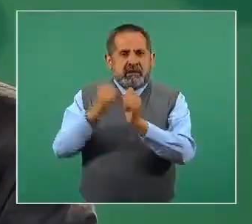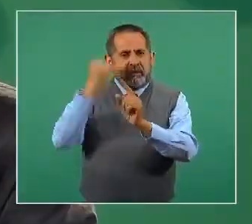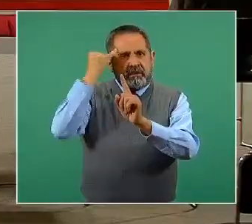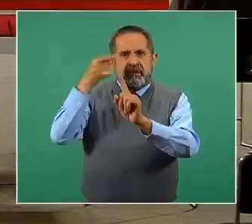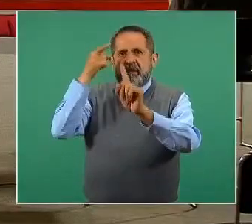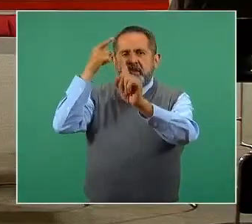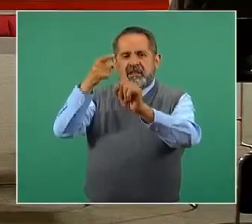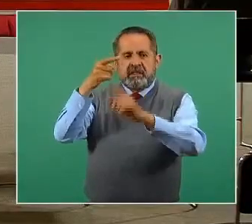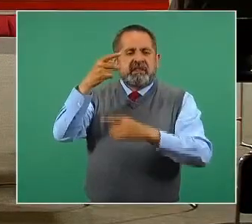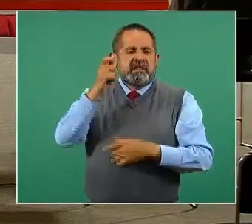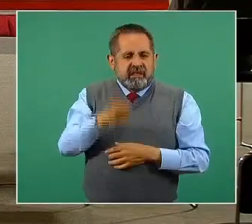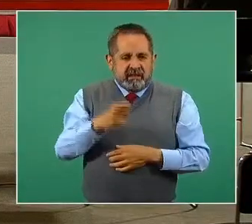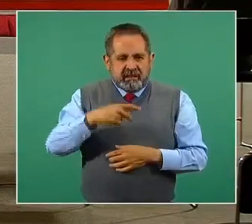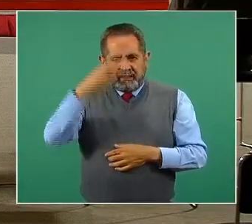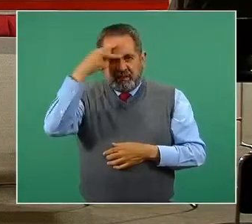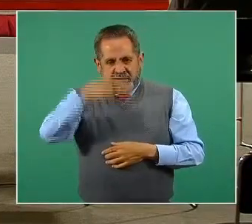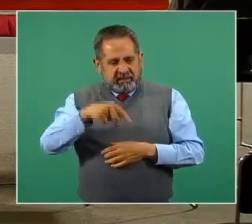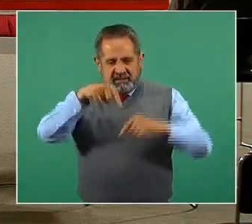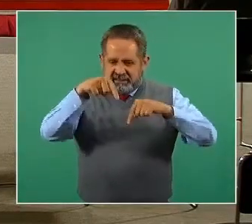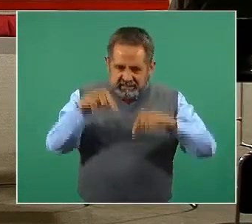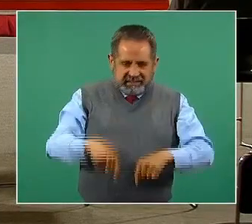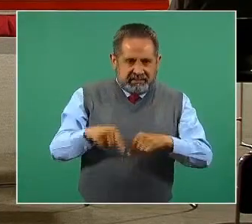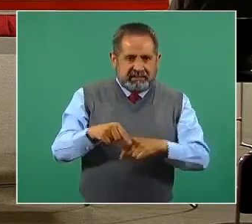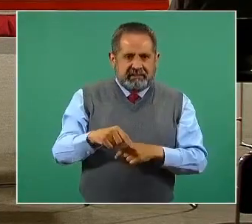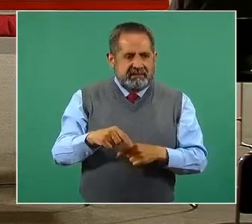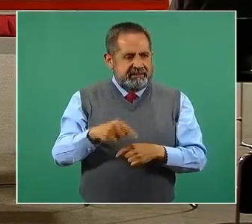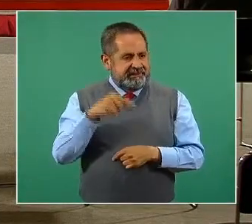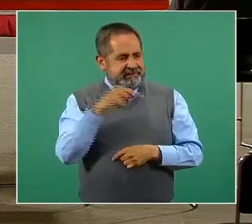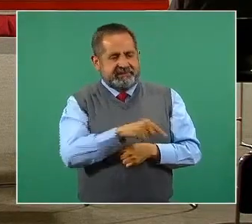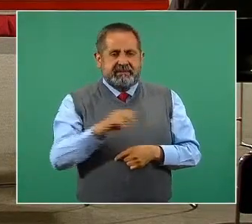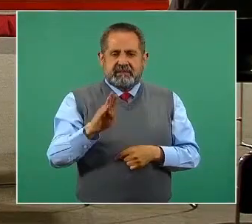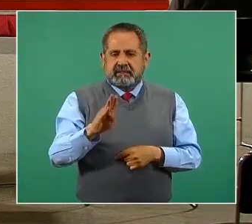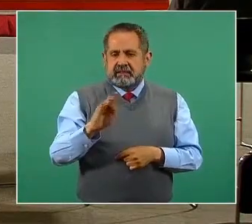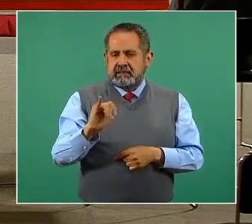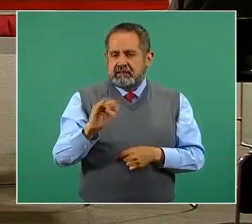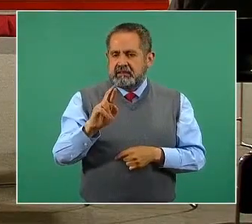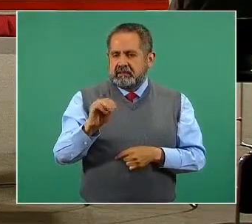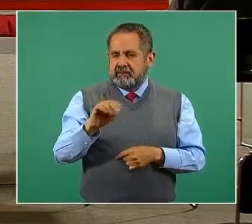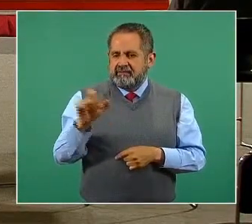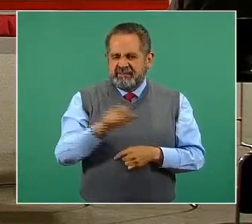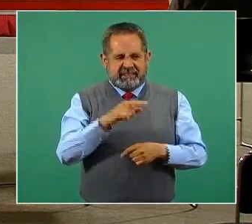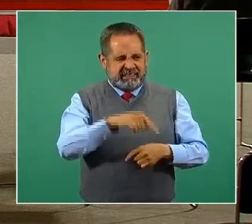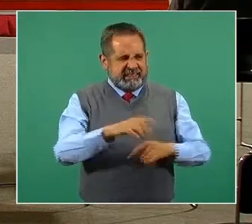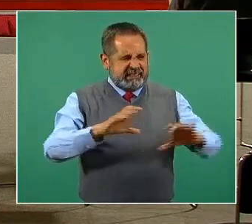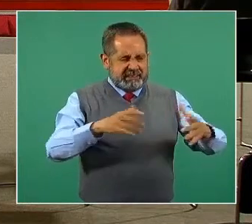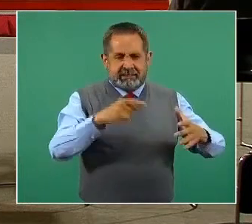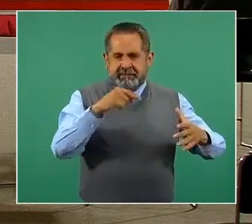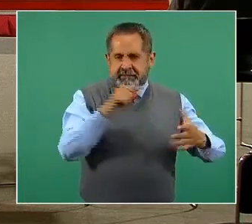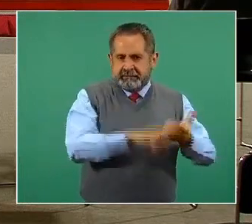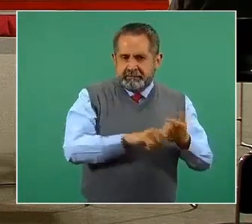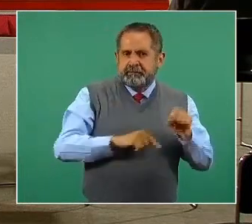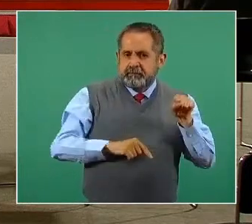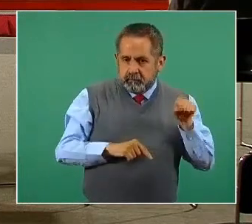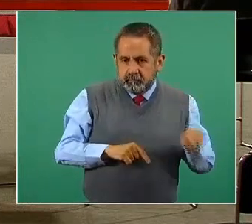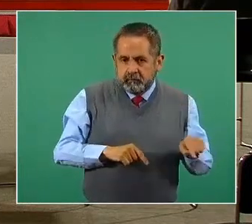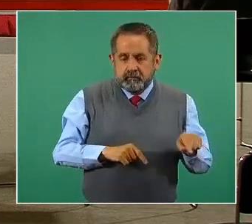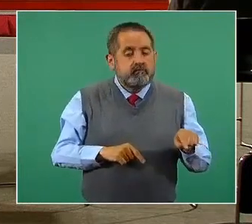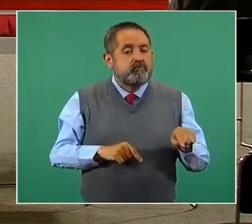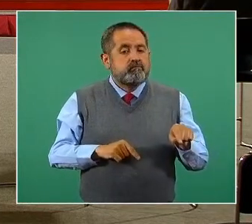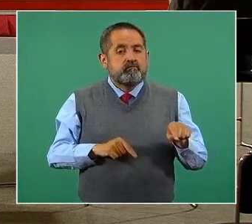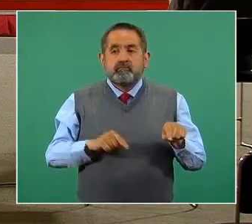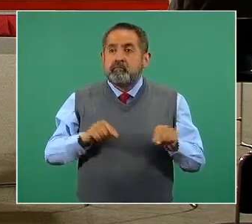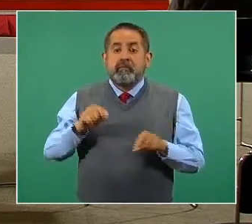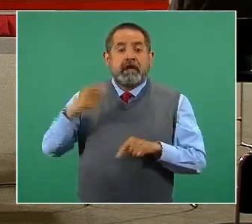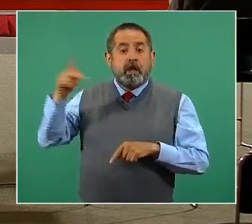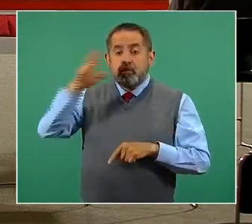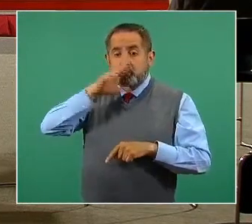expectativa de que en México, y específicamente en la empresa pública Birmex, Biológicos y Reactivos de México, S.A., se